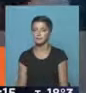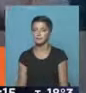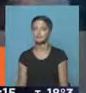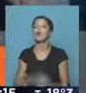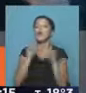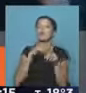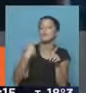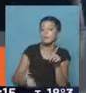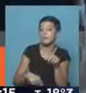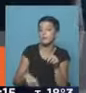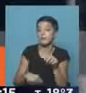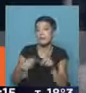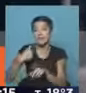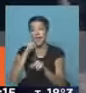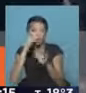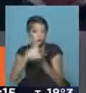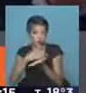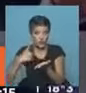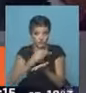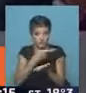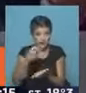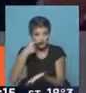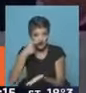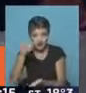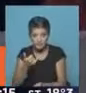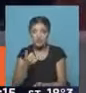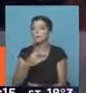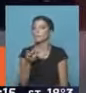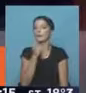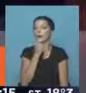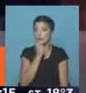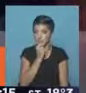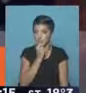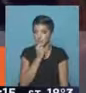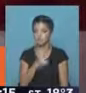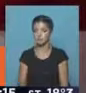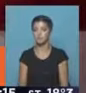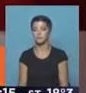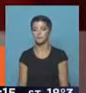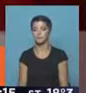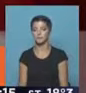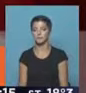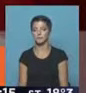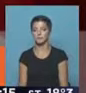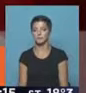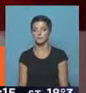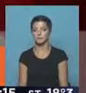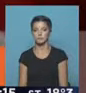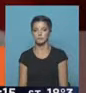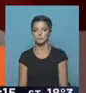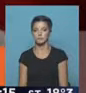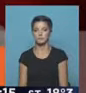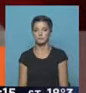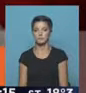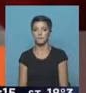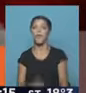interesan a una parte importante de la sociedad, como por ejemplo replantearse una serie de cosas en la